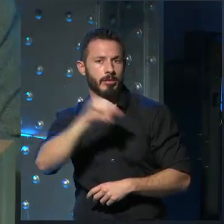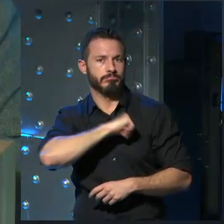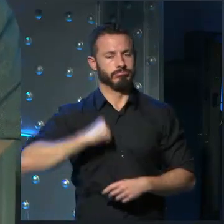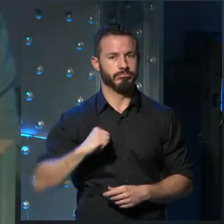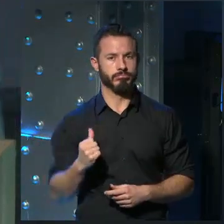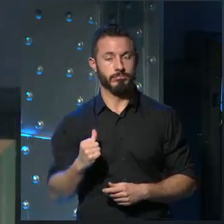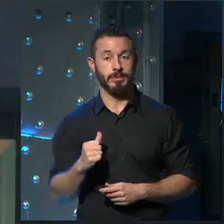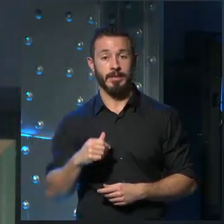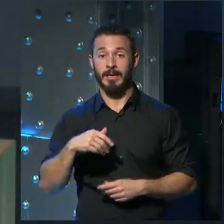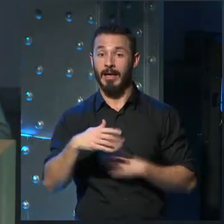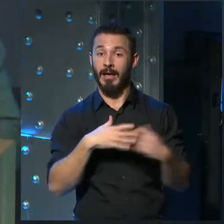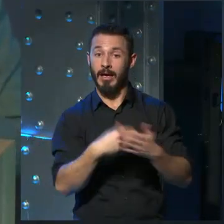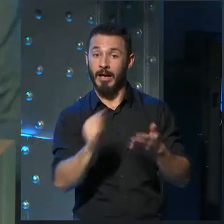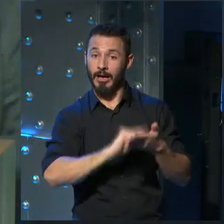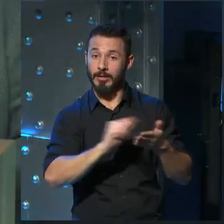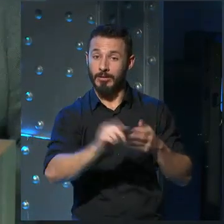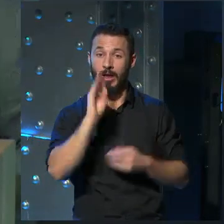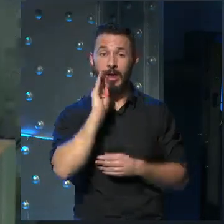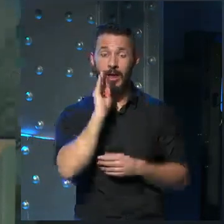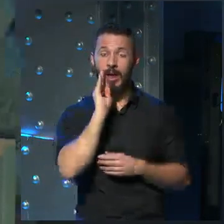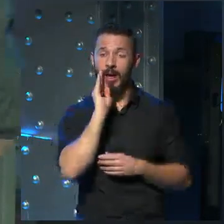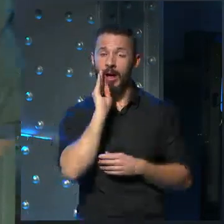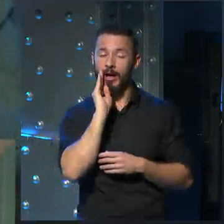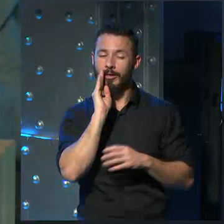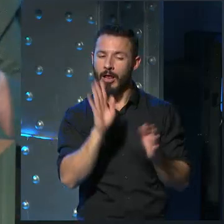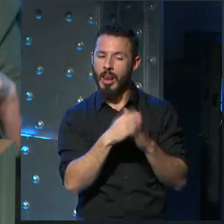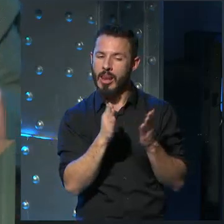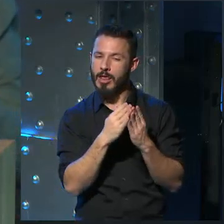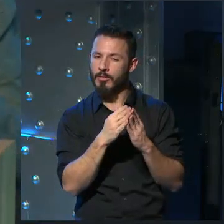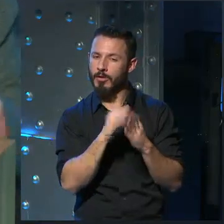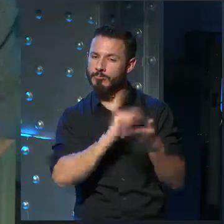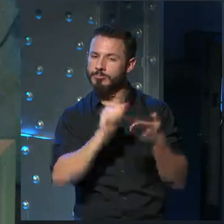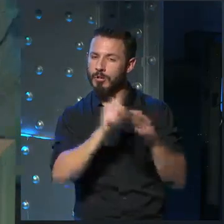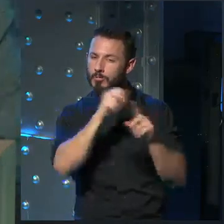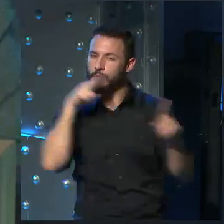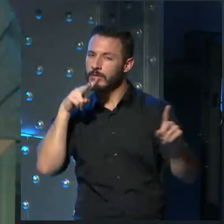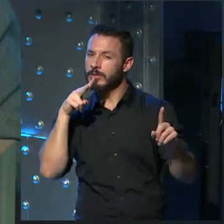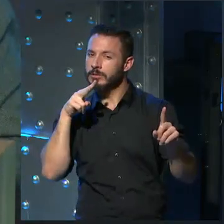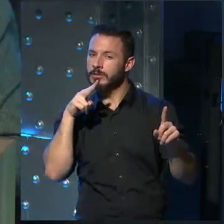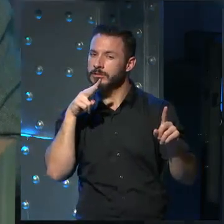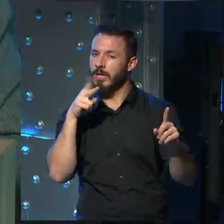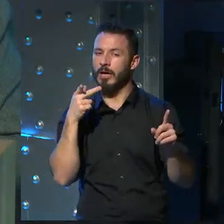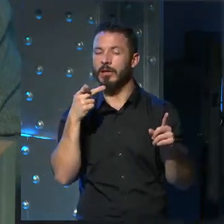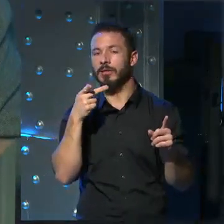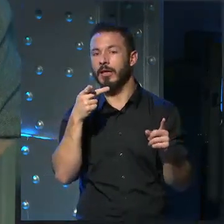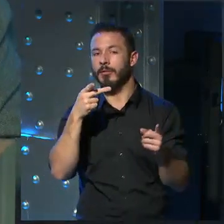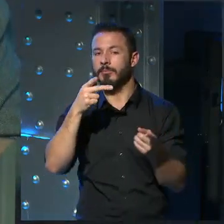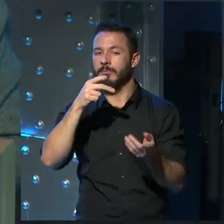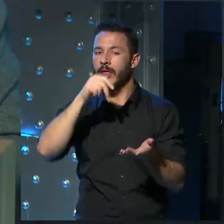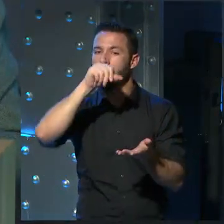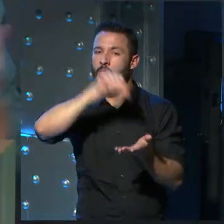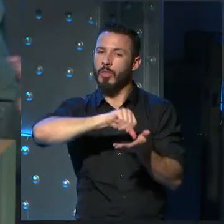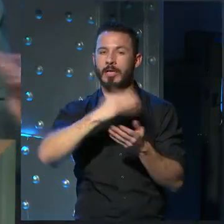Marieta aborda efectivamente el libro con un enfoque en el que partimos de esa idea de la ciudad como